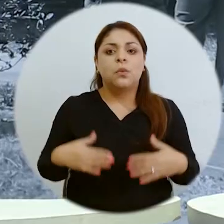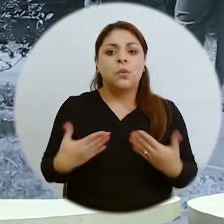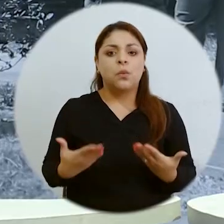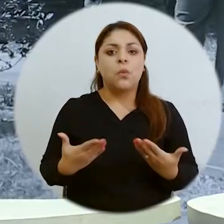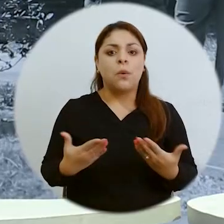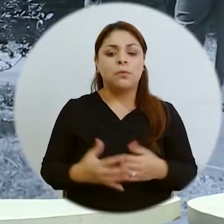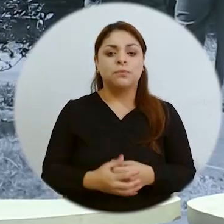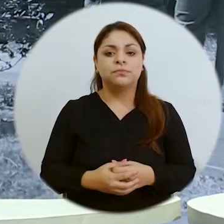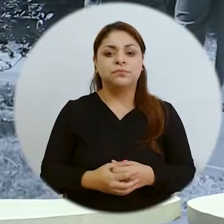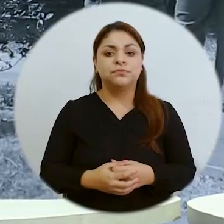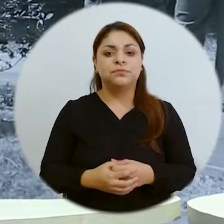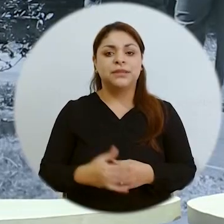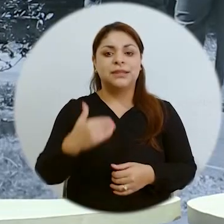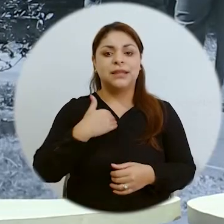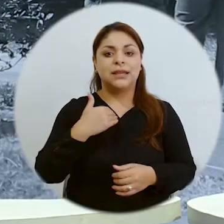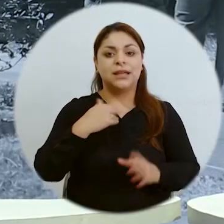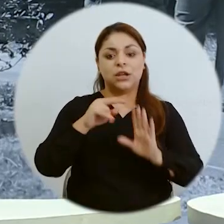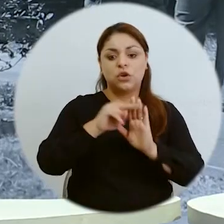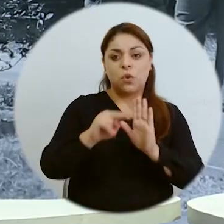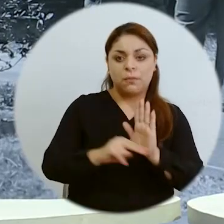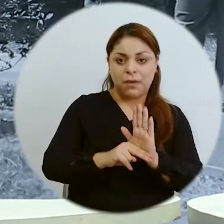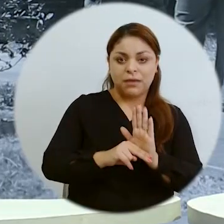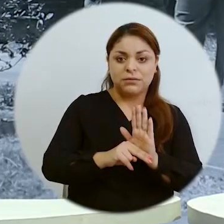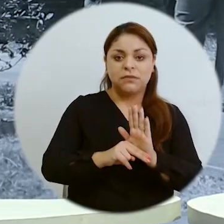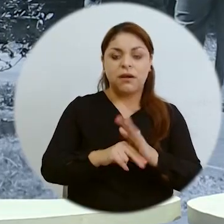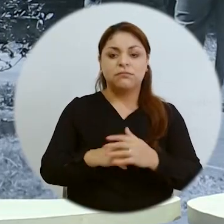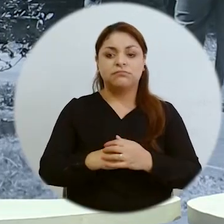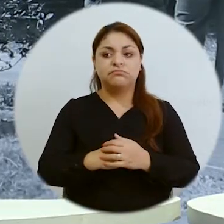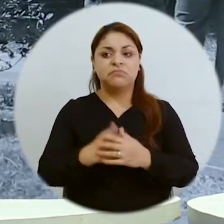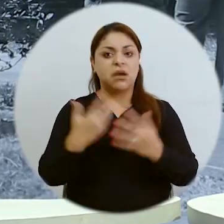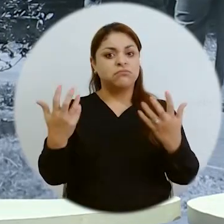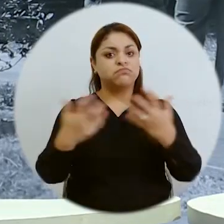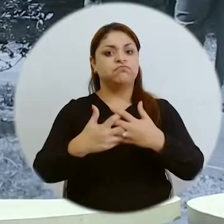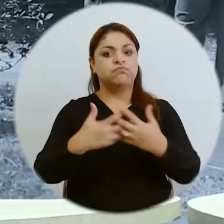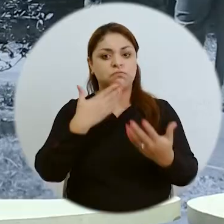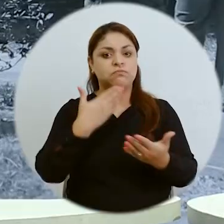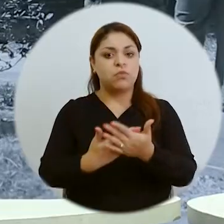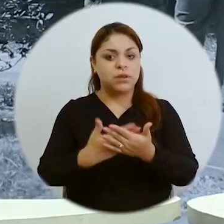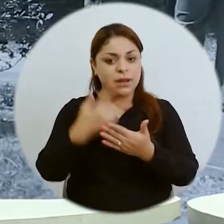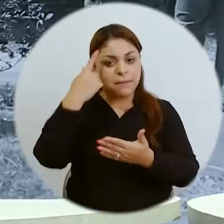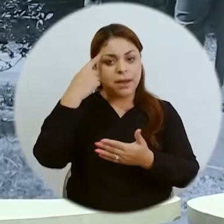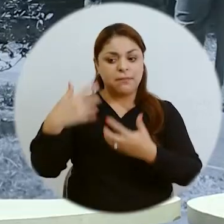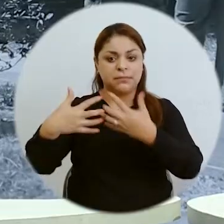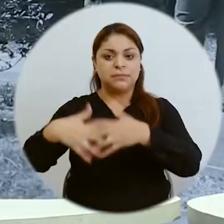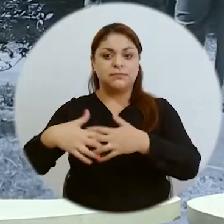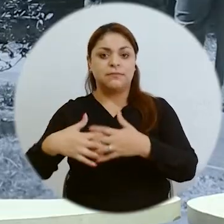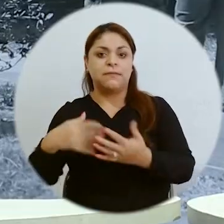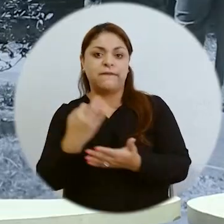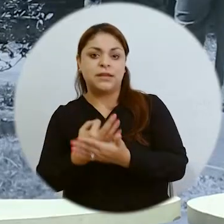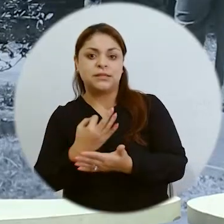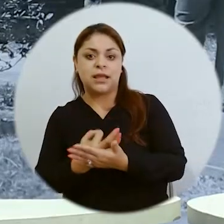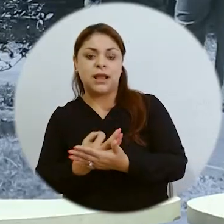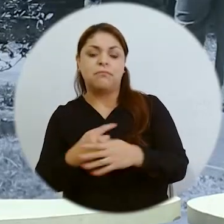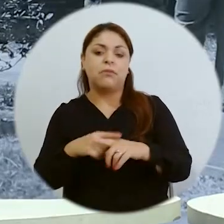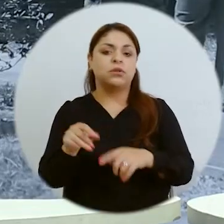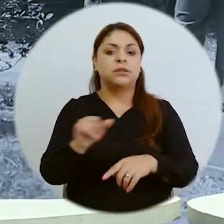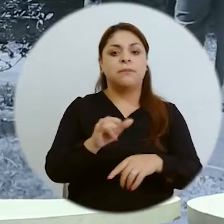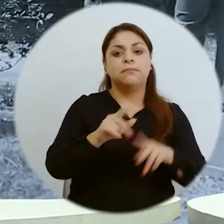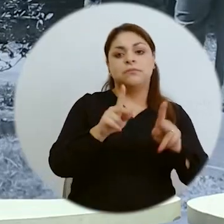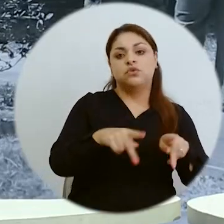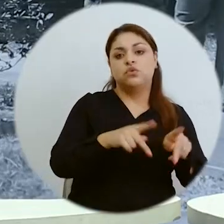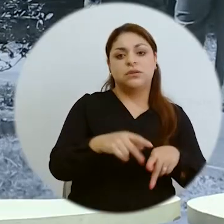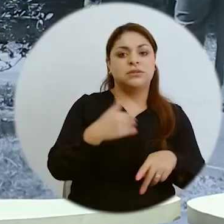buena hora. Ahora, ustedes mencionaron también a lo largo del programa que es otro de los retos que aparentemente tenemos como país, es el